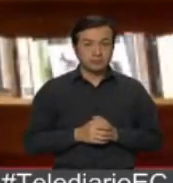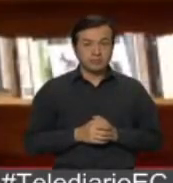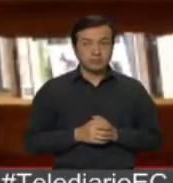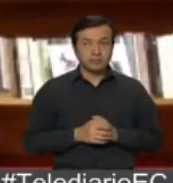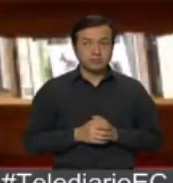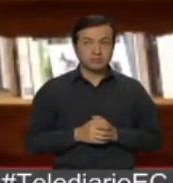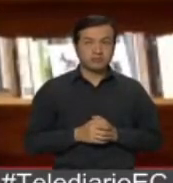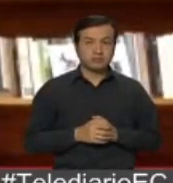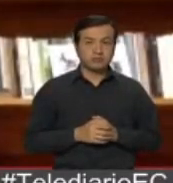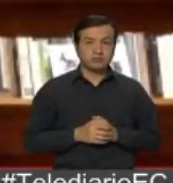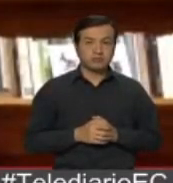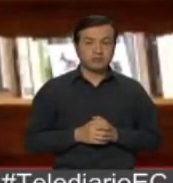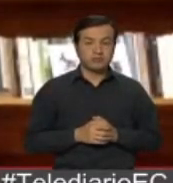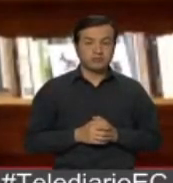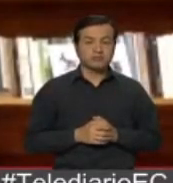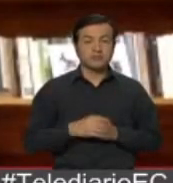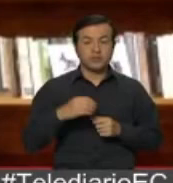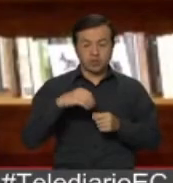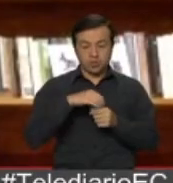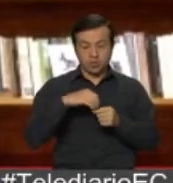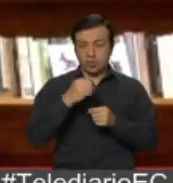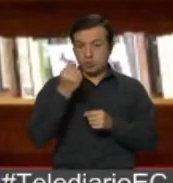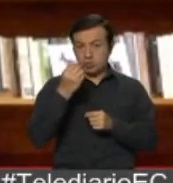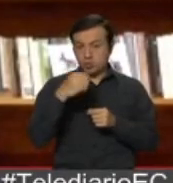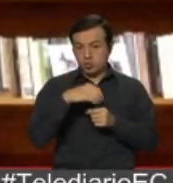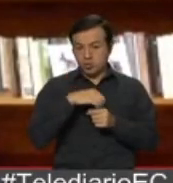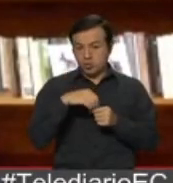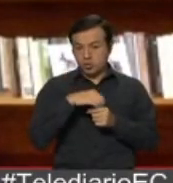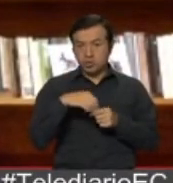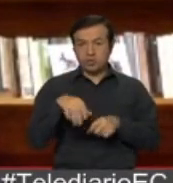Bueno, nosotros como del Fondo Común hemos entregado